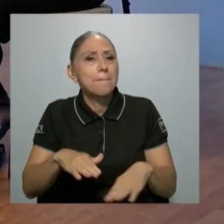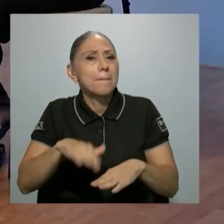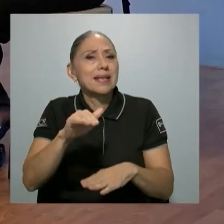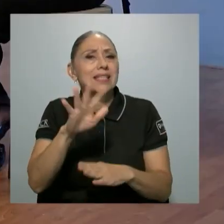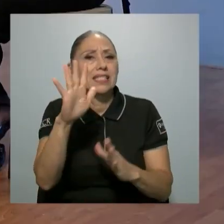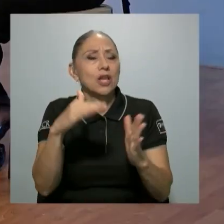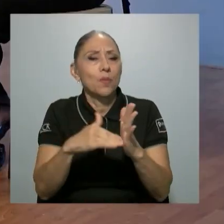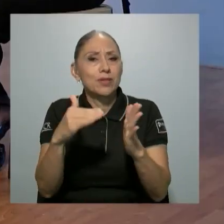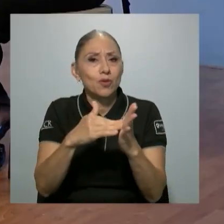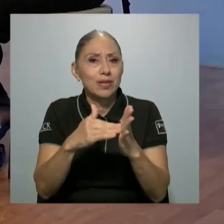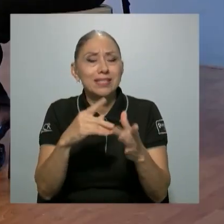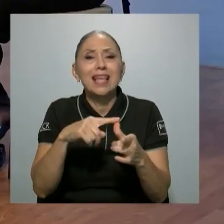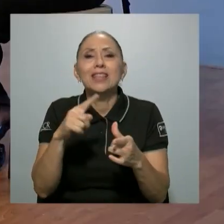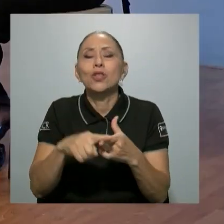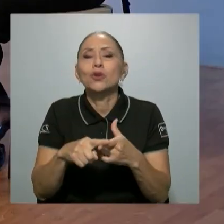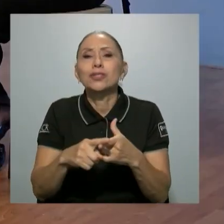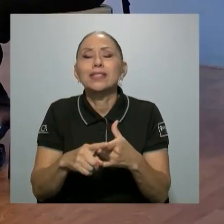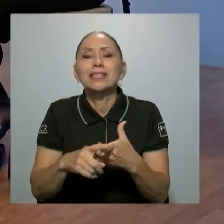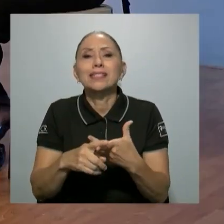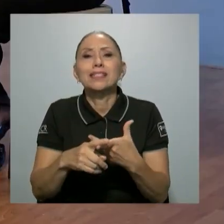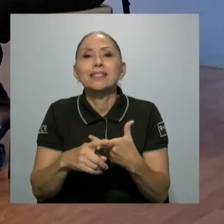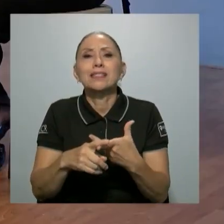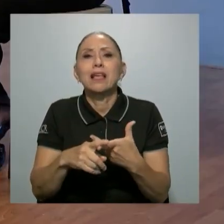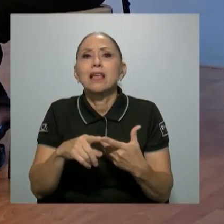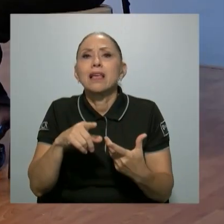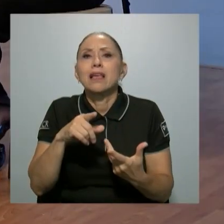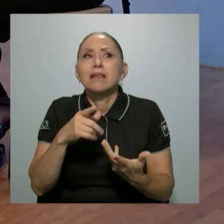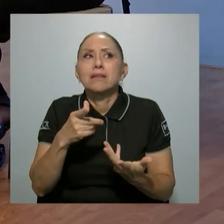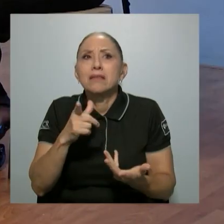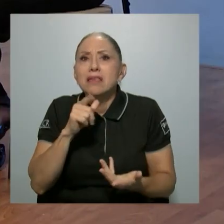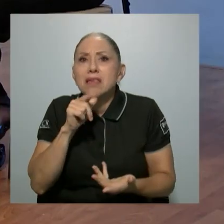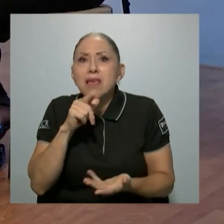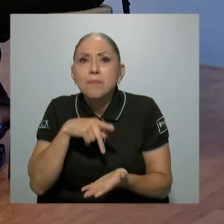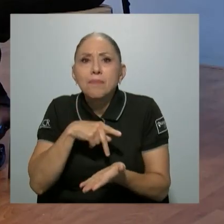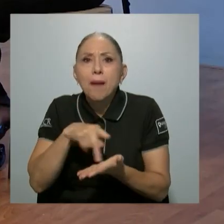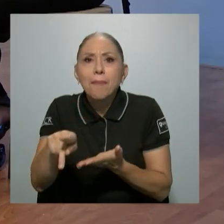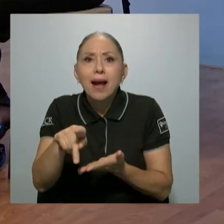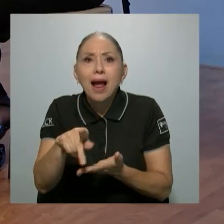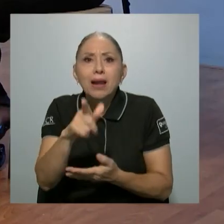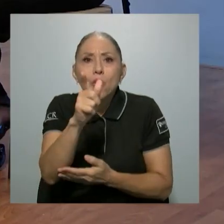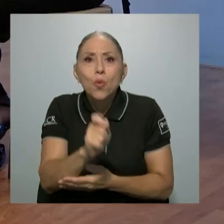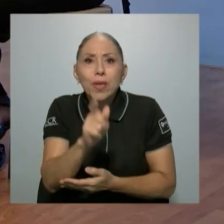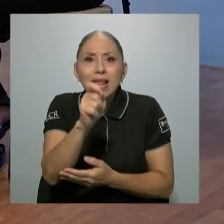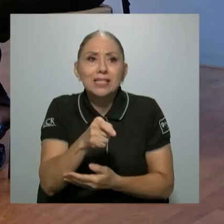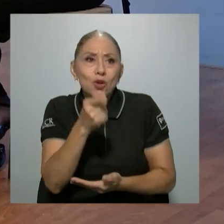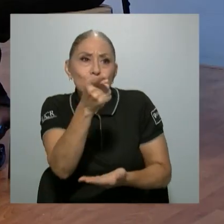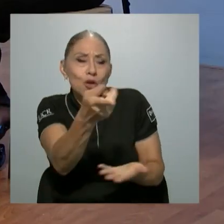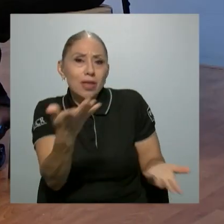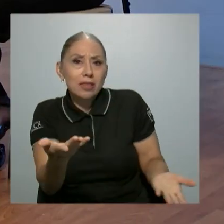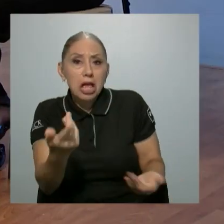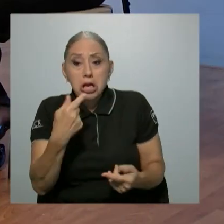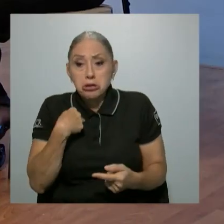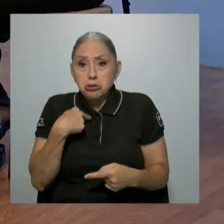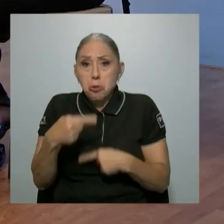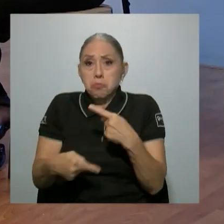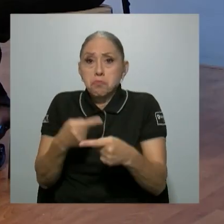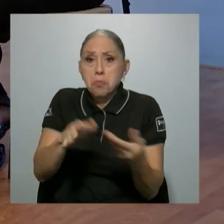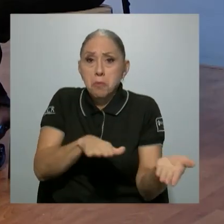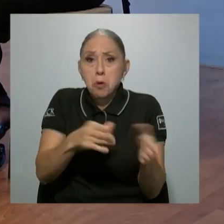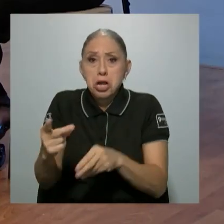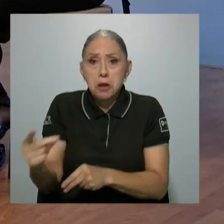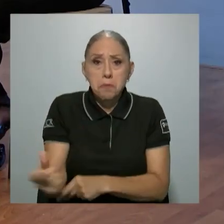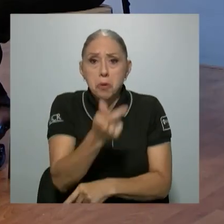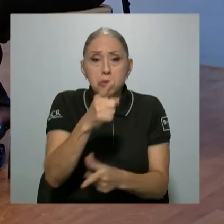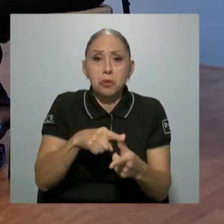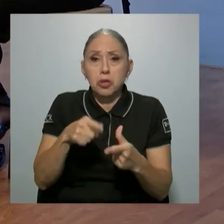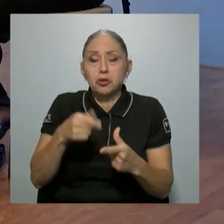de las tragedias es ¿quién va a pagar la jubilación de doña Natalia? Yo me moriré un día de estos, de manera que la jubilación mía no es